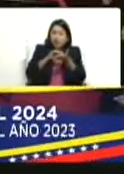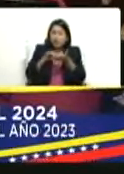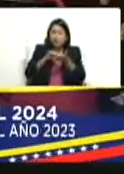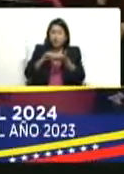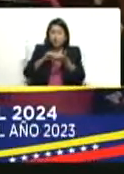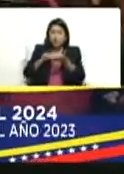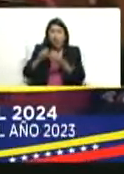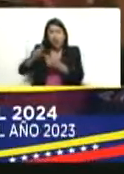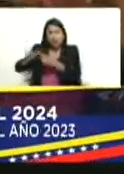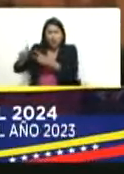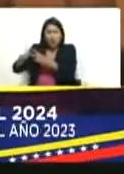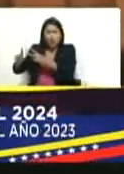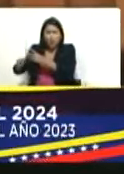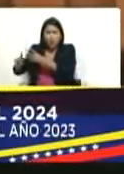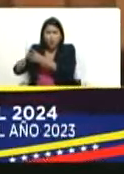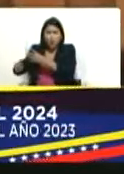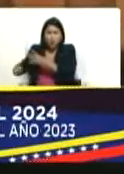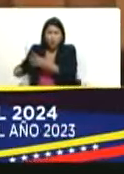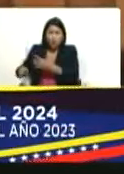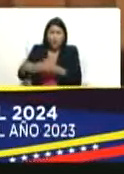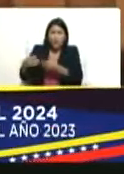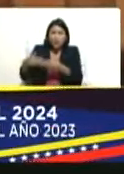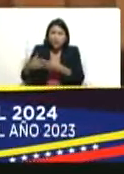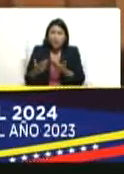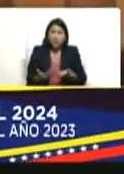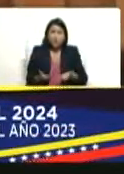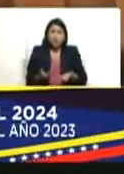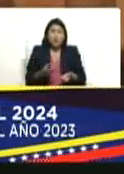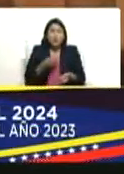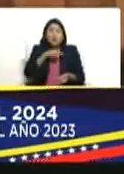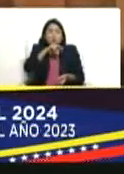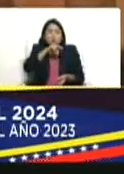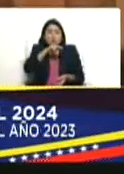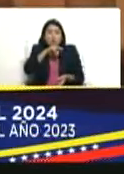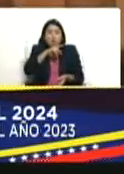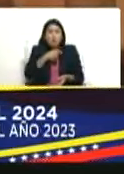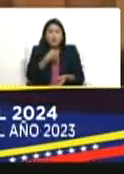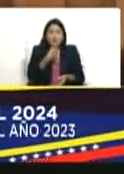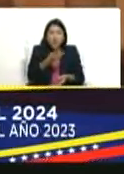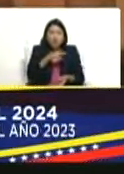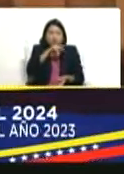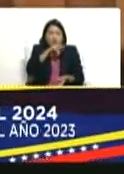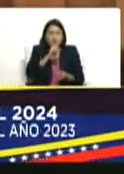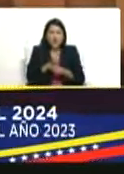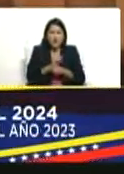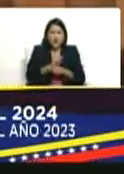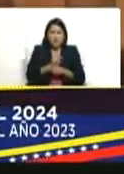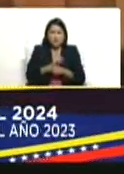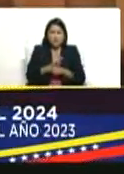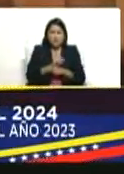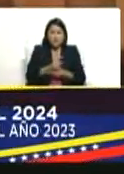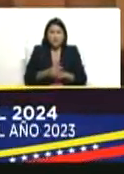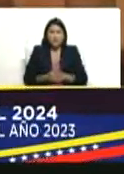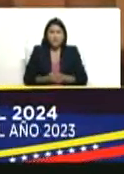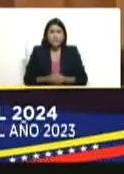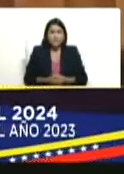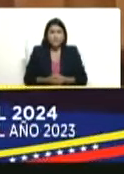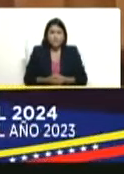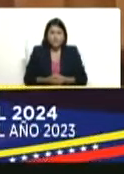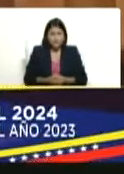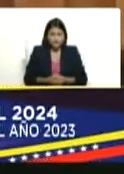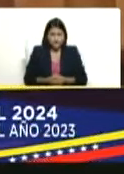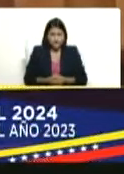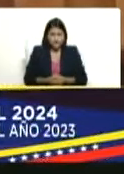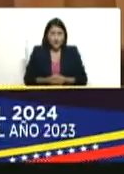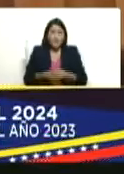Las demás jurisdicciones operan hoy bajo el procedimiento de oralidad, que es mucho más rápido y eficaz.